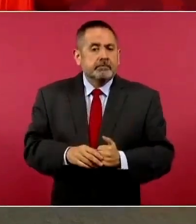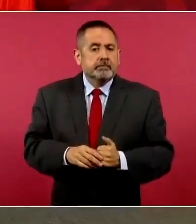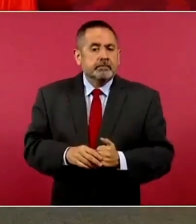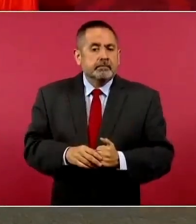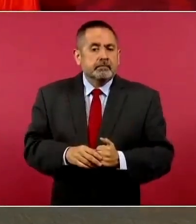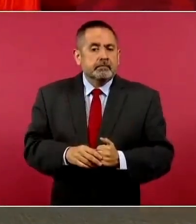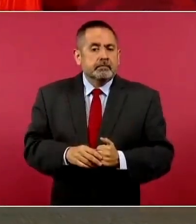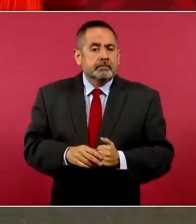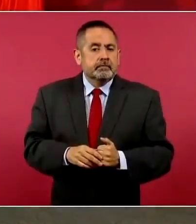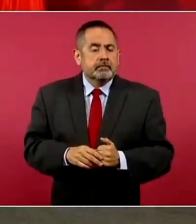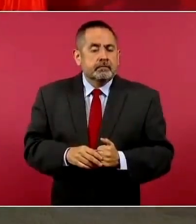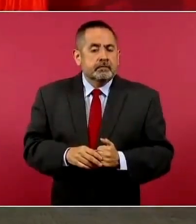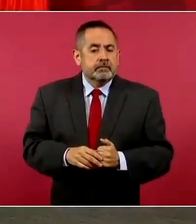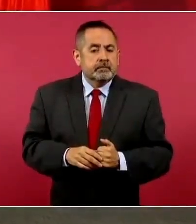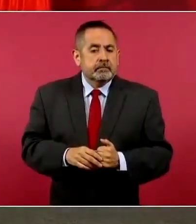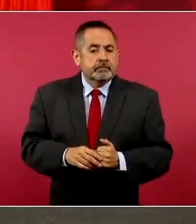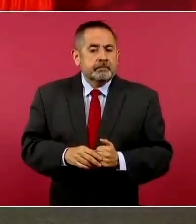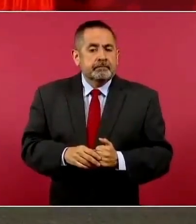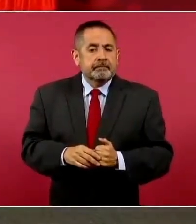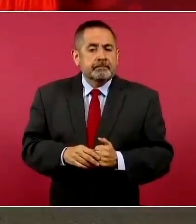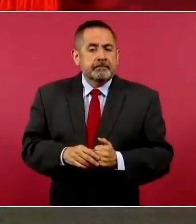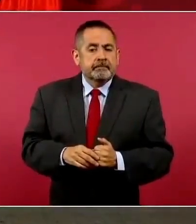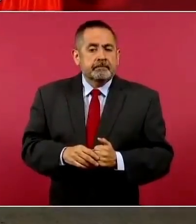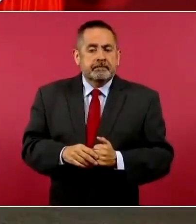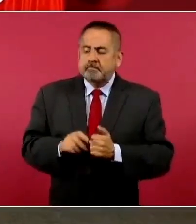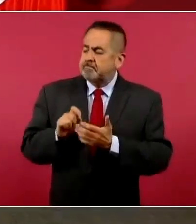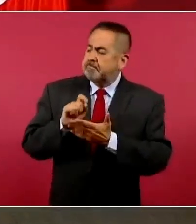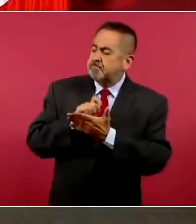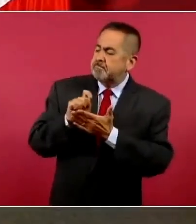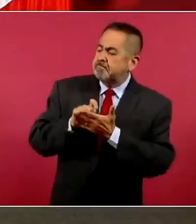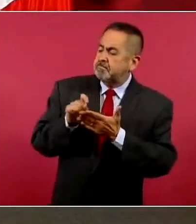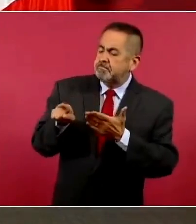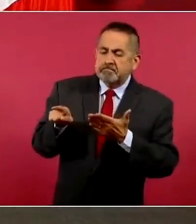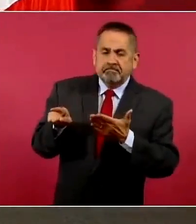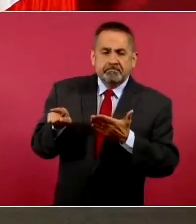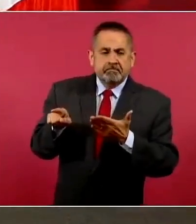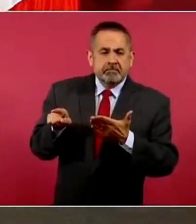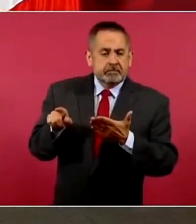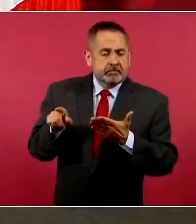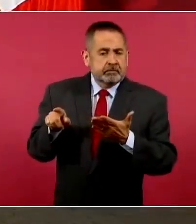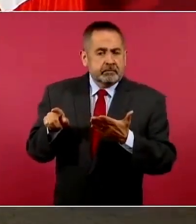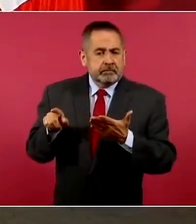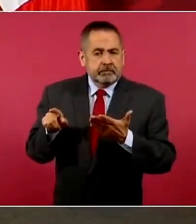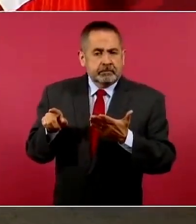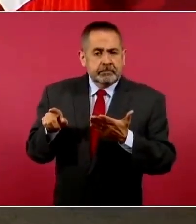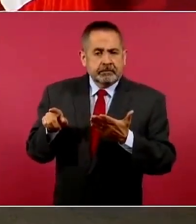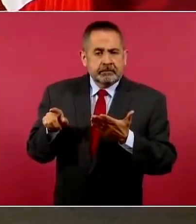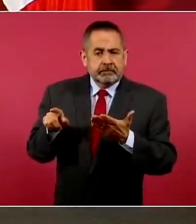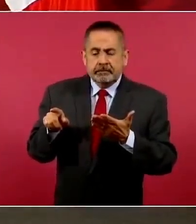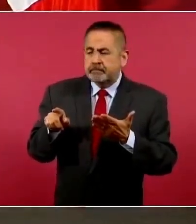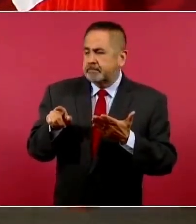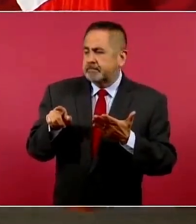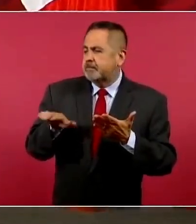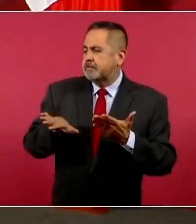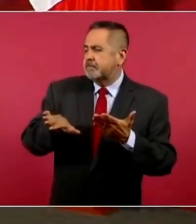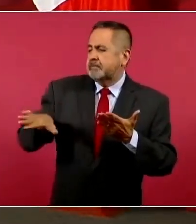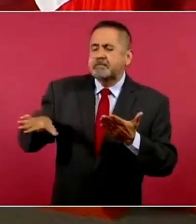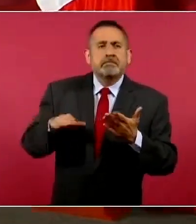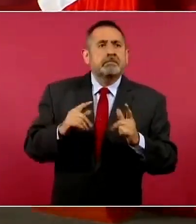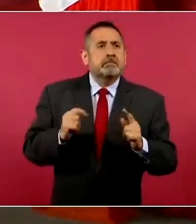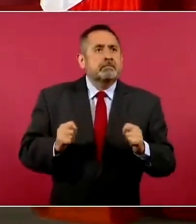exaltaron la belleza que sin duda tienen los